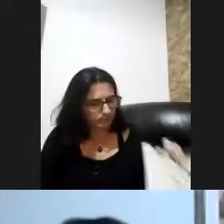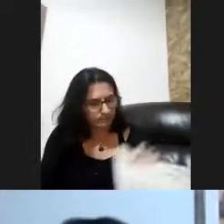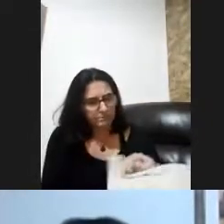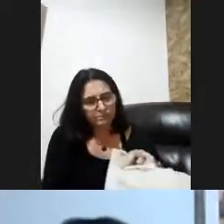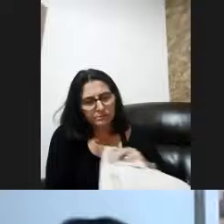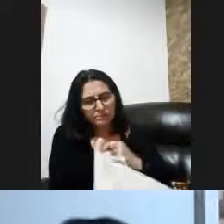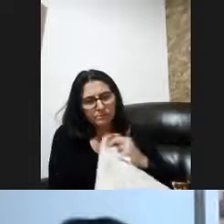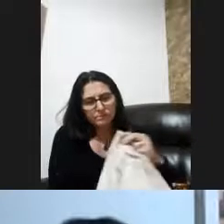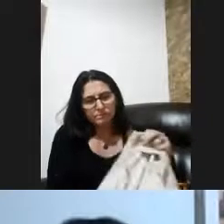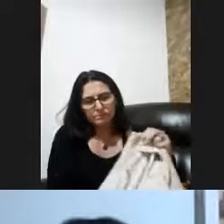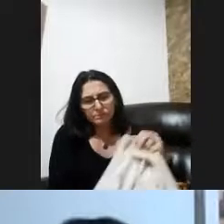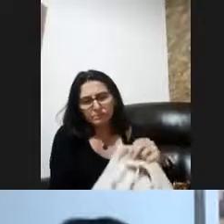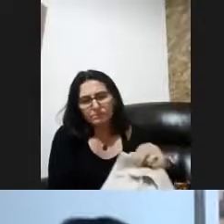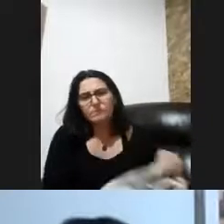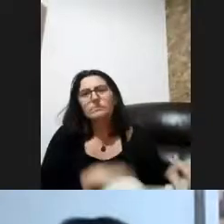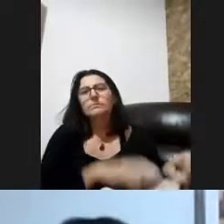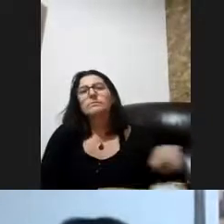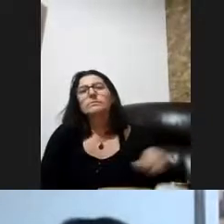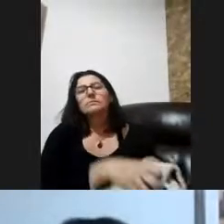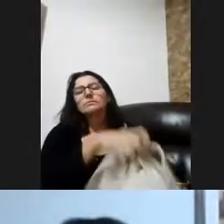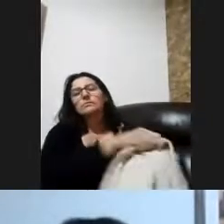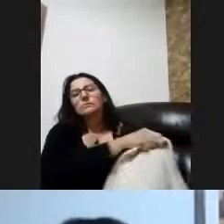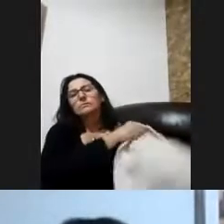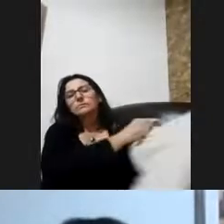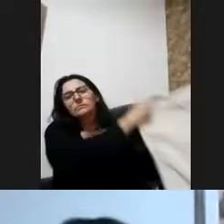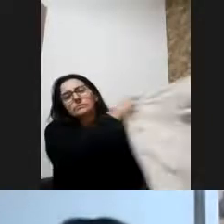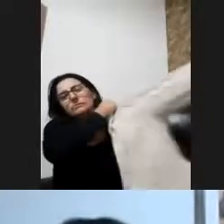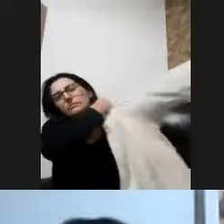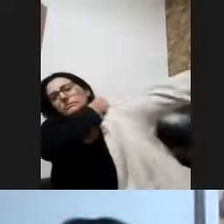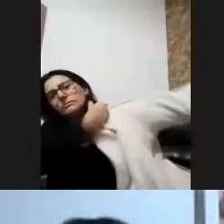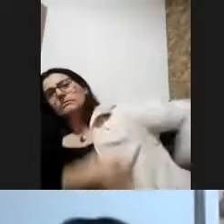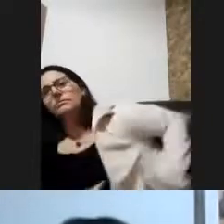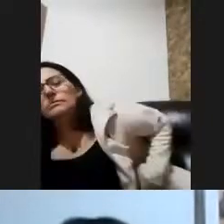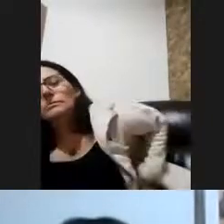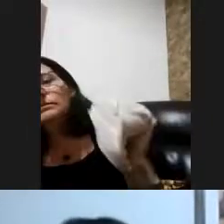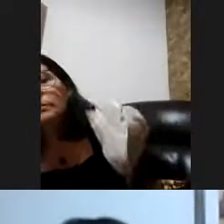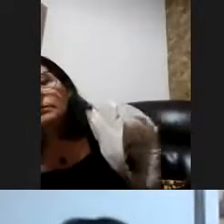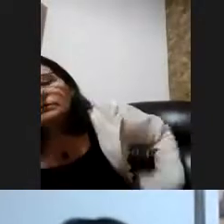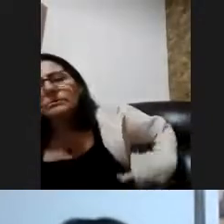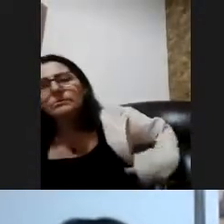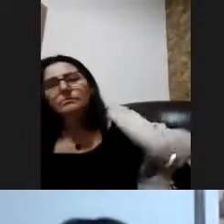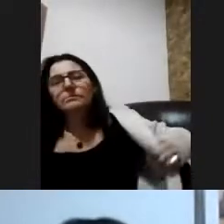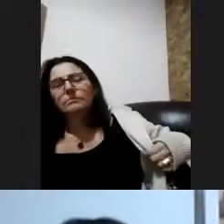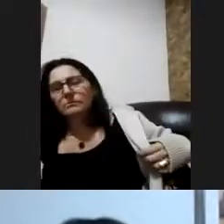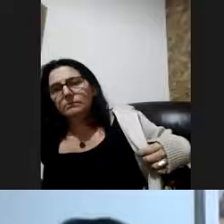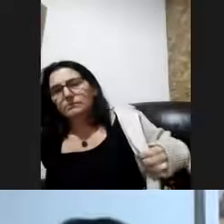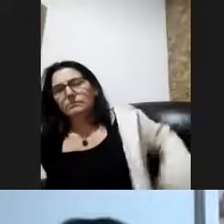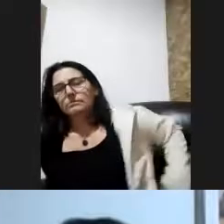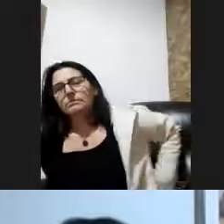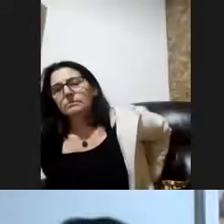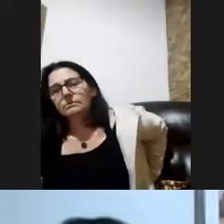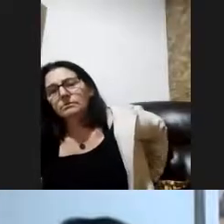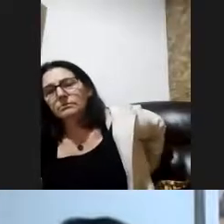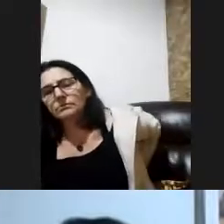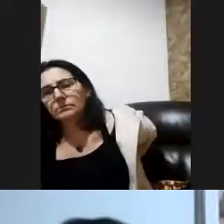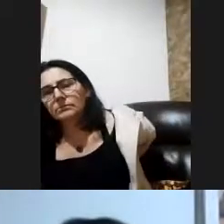que disminuye el HPV, el cáncer de cuello, está demostrado. O sea, uno puede decir lo que quiera, pero está demostrado. Es lo que estamos viendo con COVID. Podemos